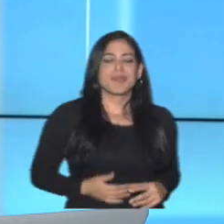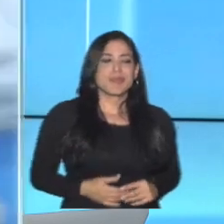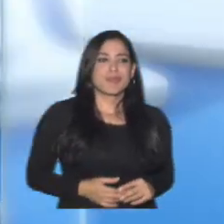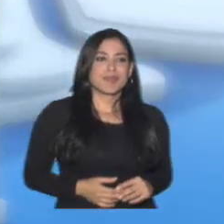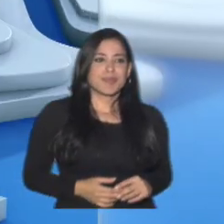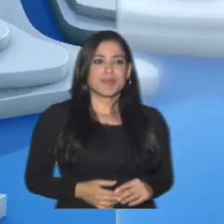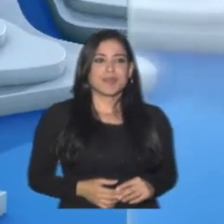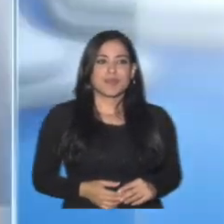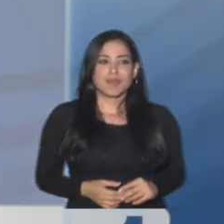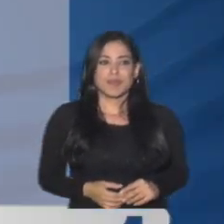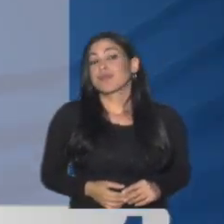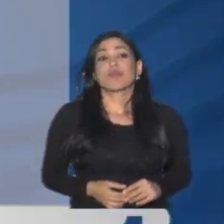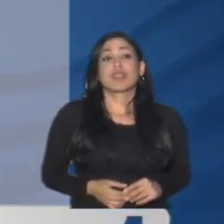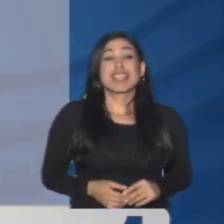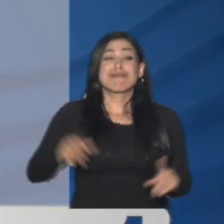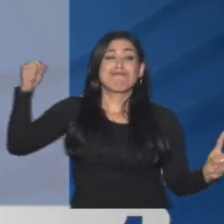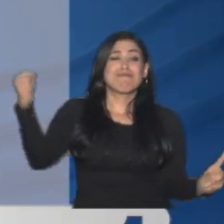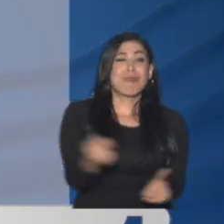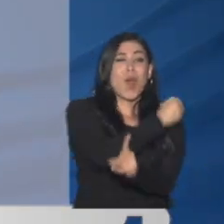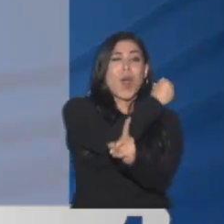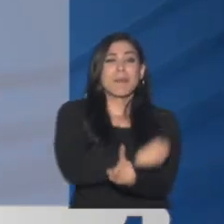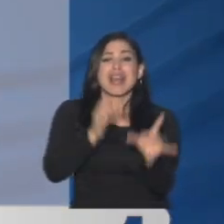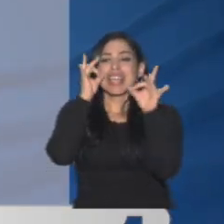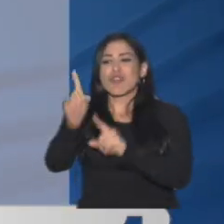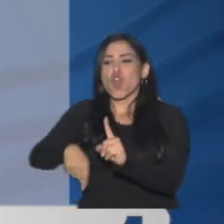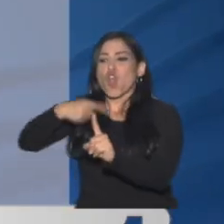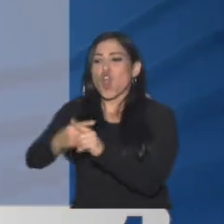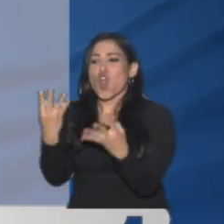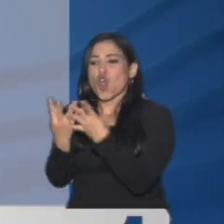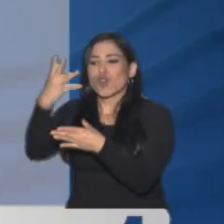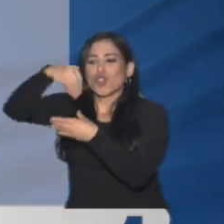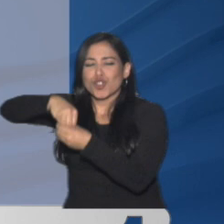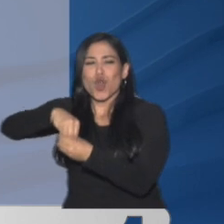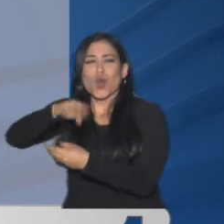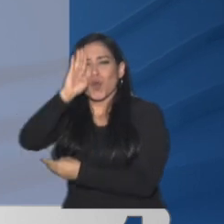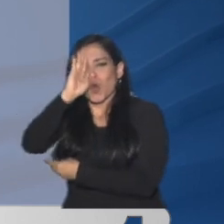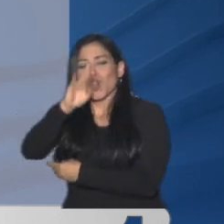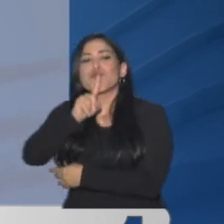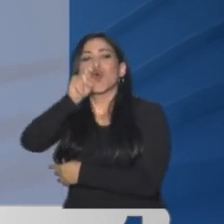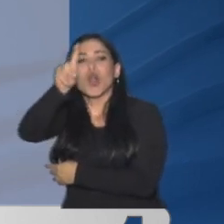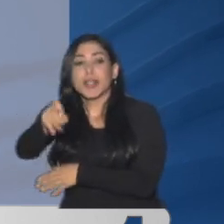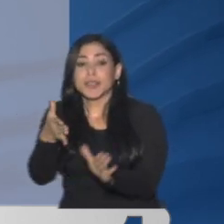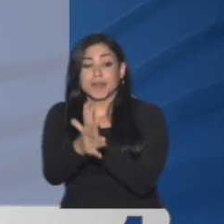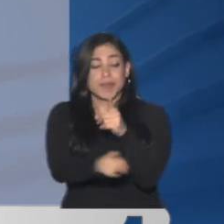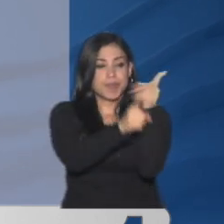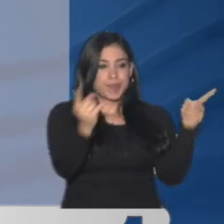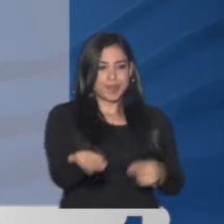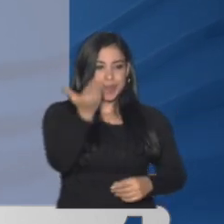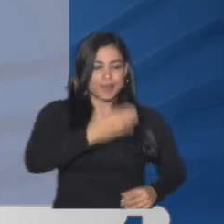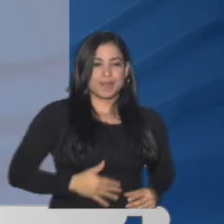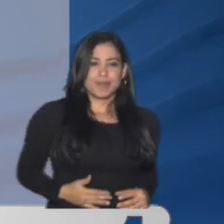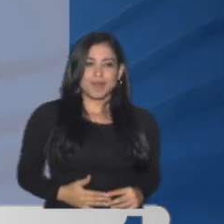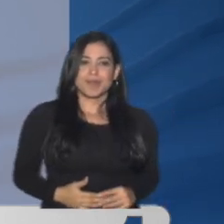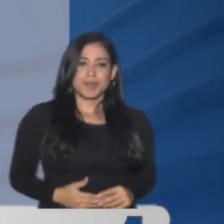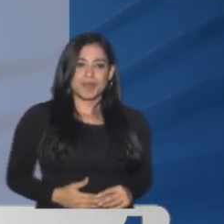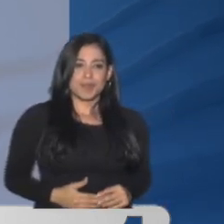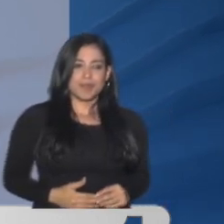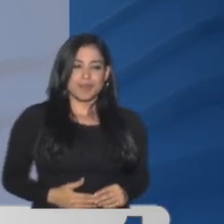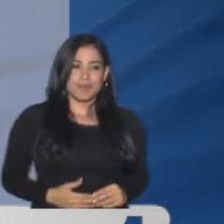regresar de esperen brutal golpiza contra detenido en estación de policía de bucaramanga ya volver